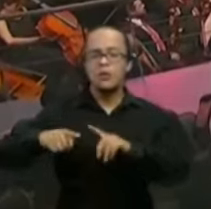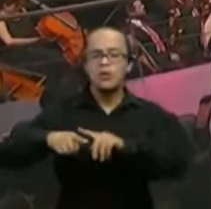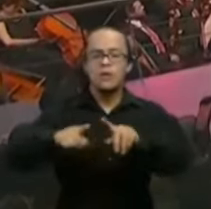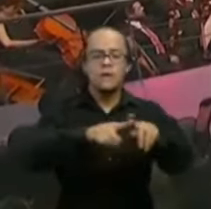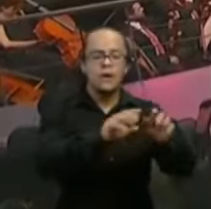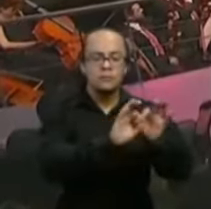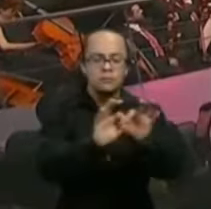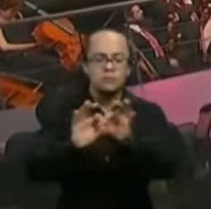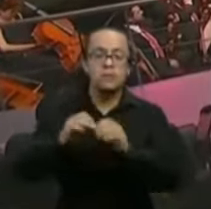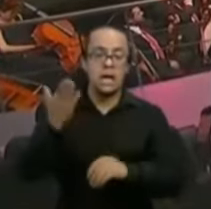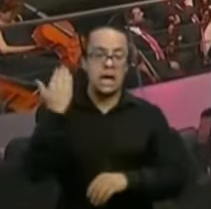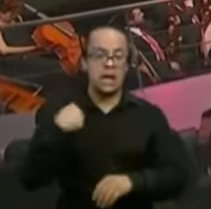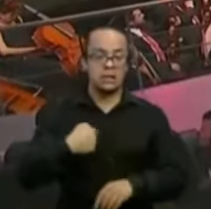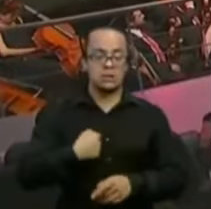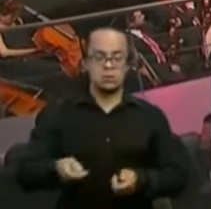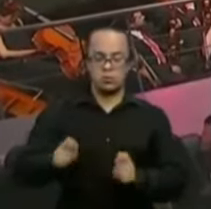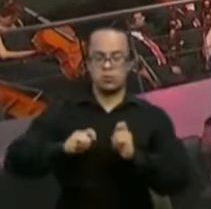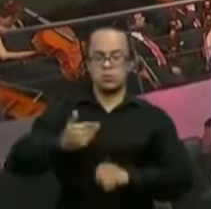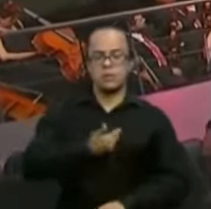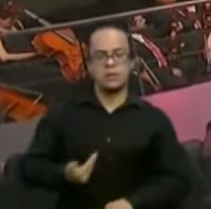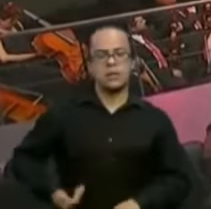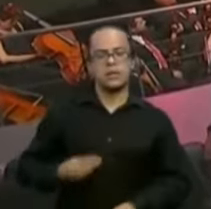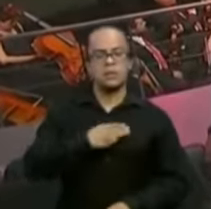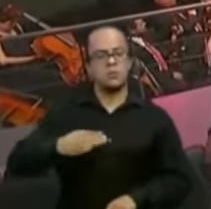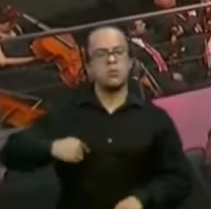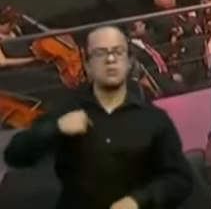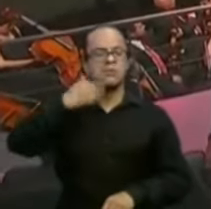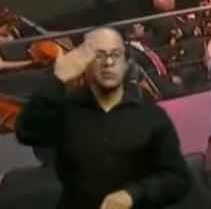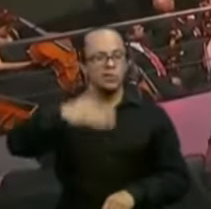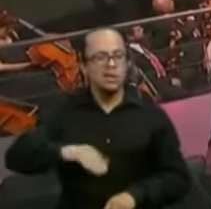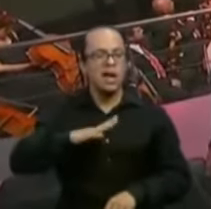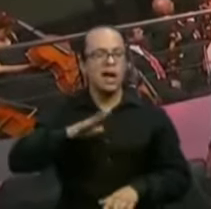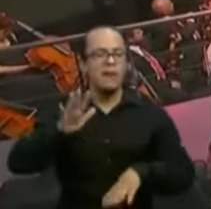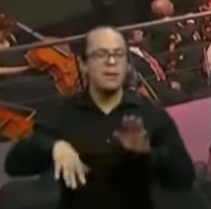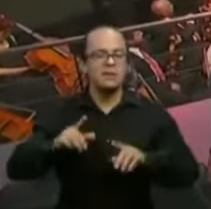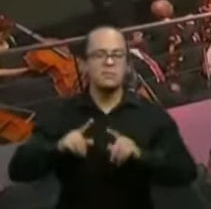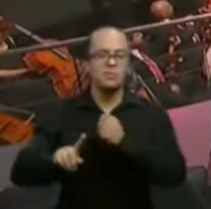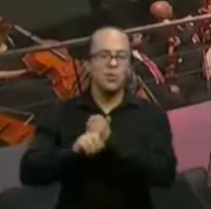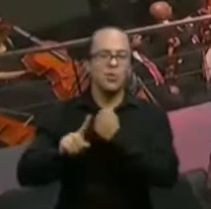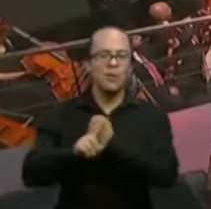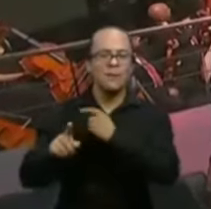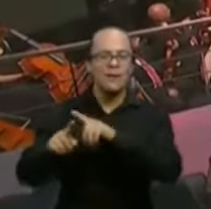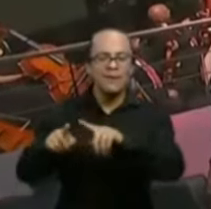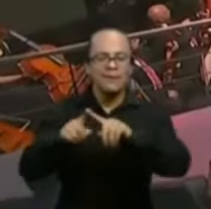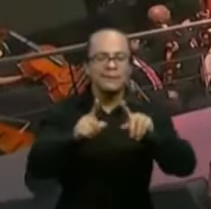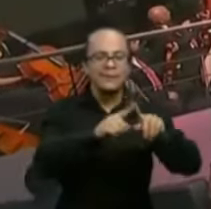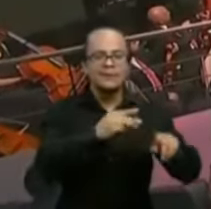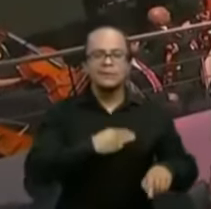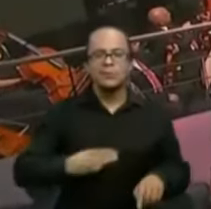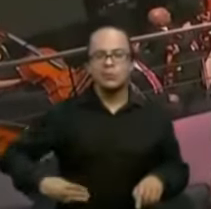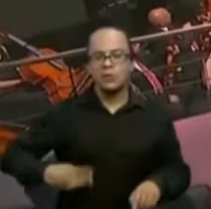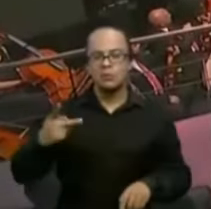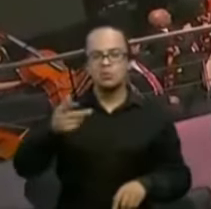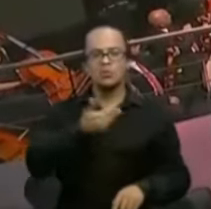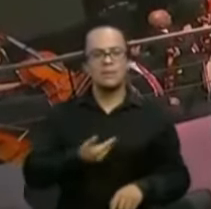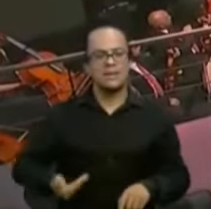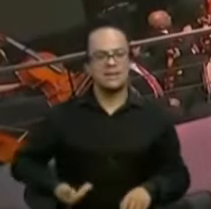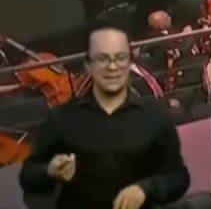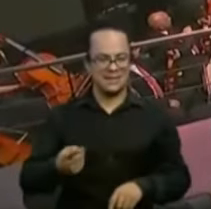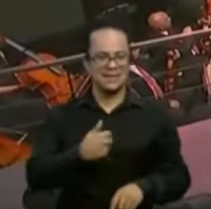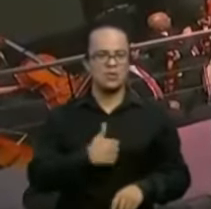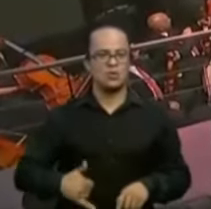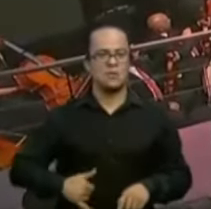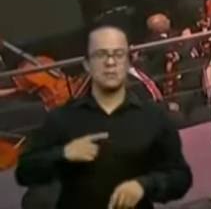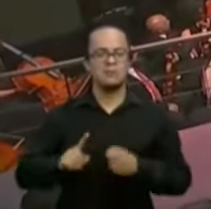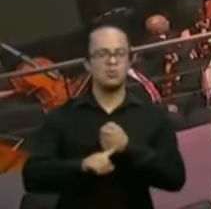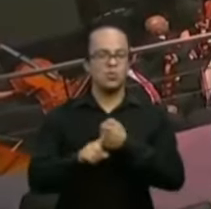el privilegio de ser presidenta municipal y sé de los problemas y carencias que enfrentan nuestros presidentes y presidentas